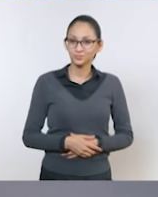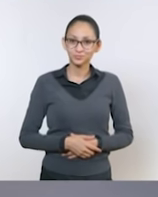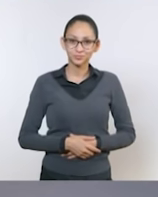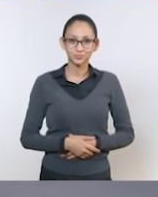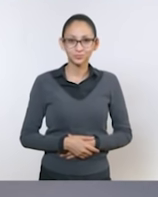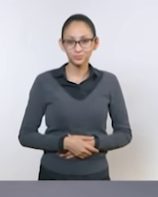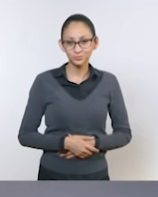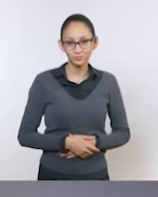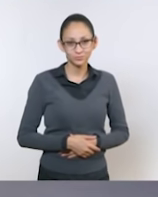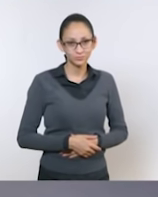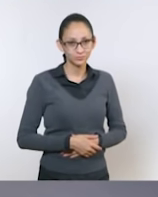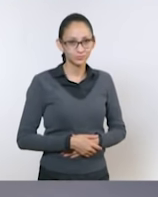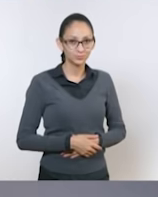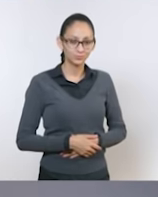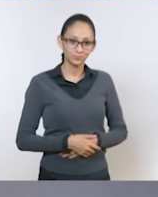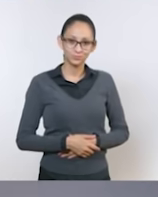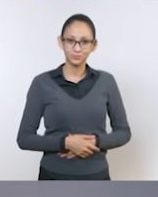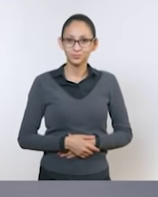se llama